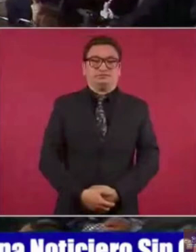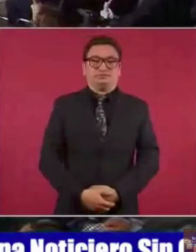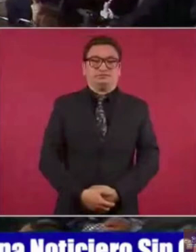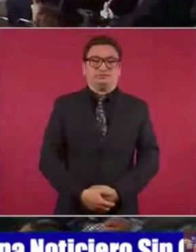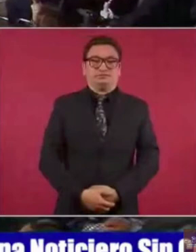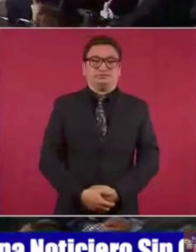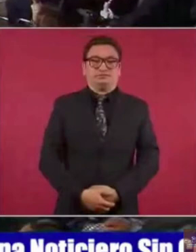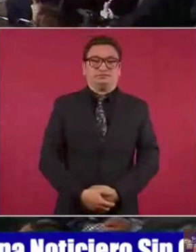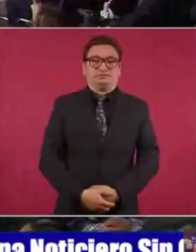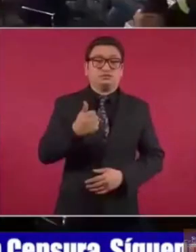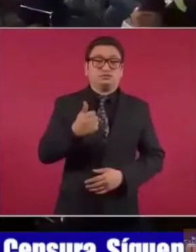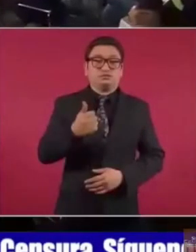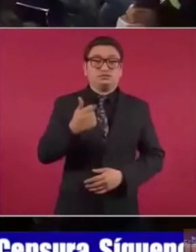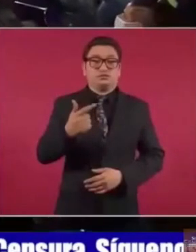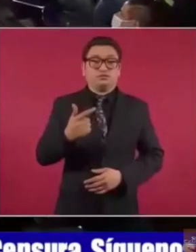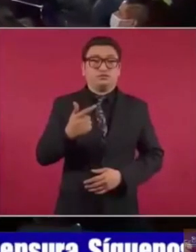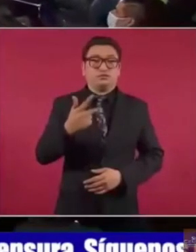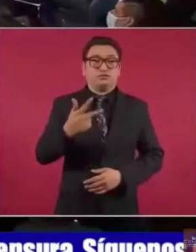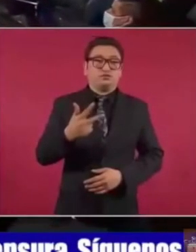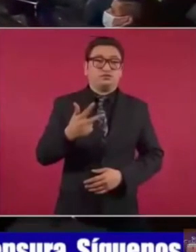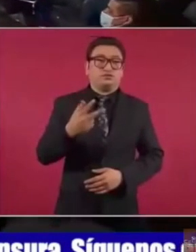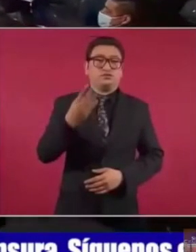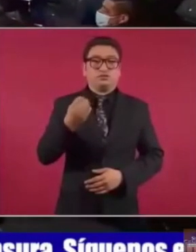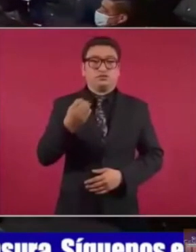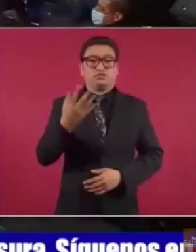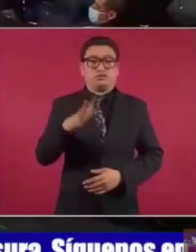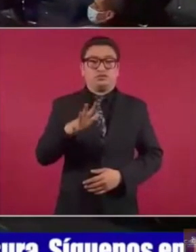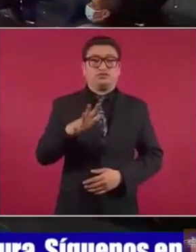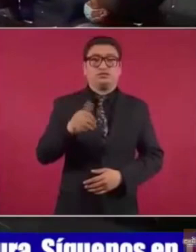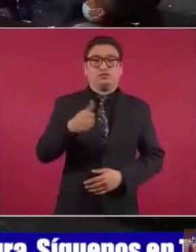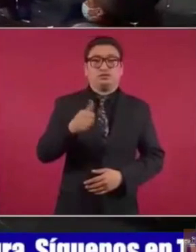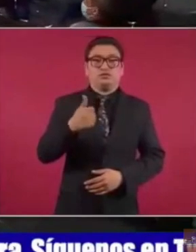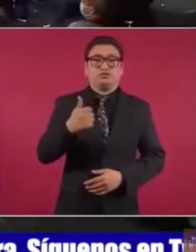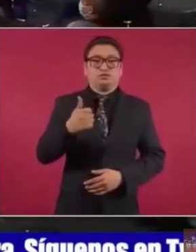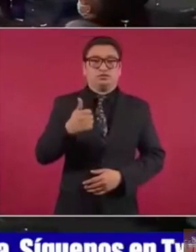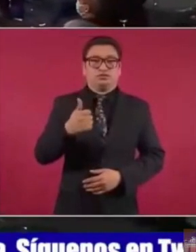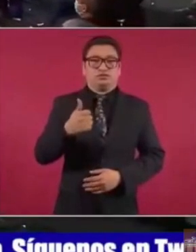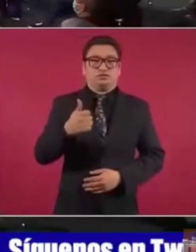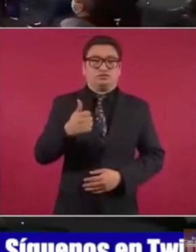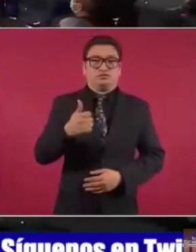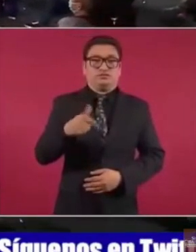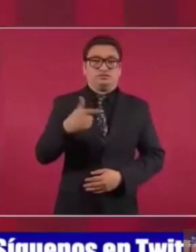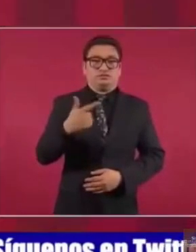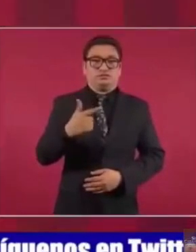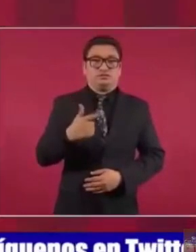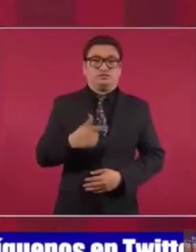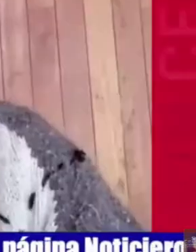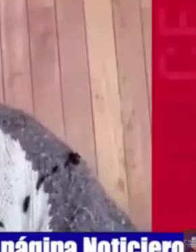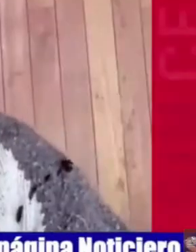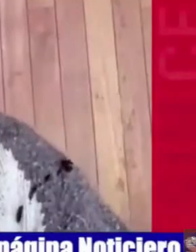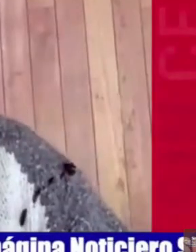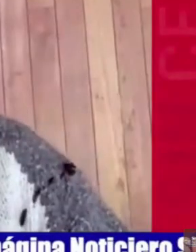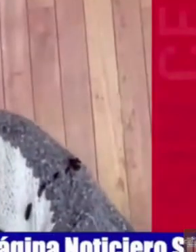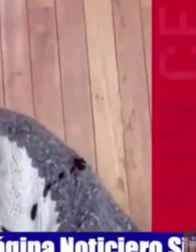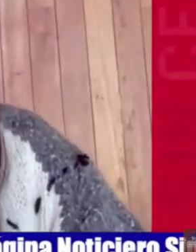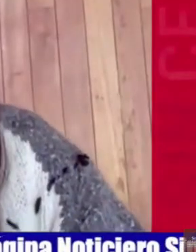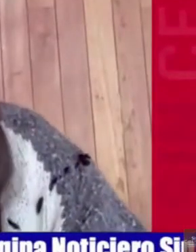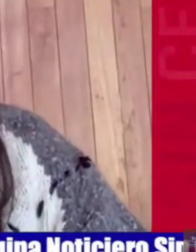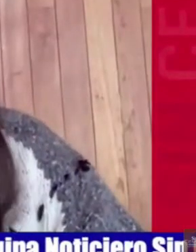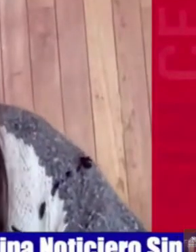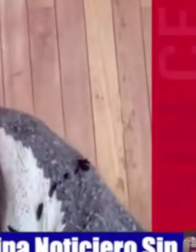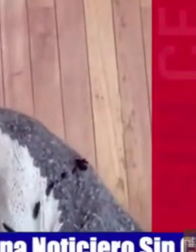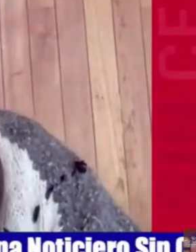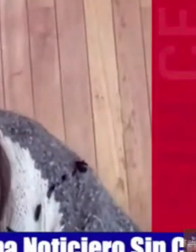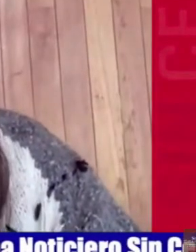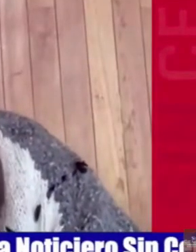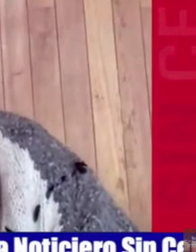que repito, no es fácil porque ya otros mandatarios lo han tratado de hacer y no les funciona. Ahí tuvimos a Fox, ¿no? ¿Se acuerdan que trataba de hacerlo? No es